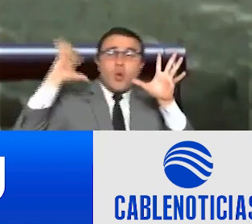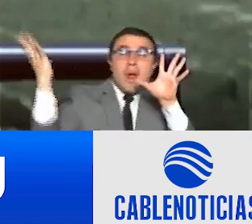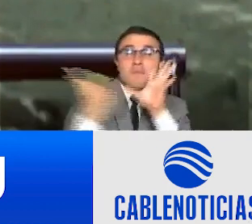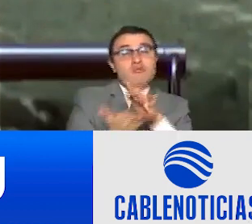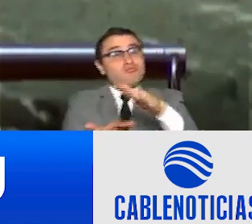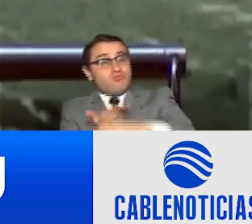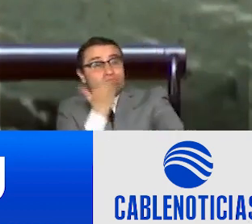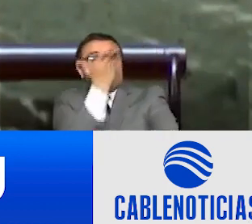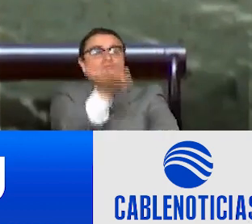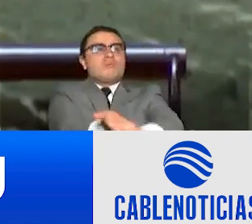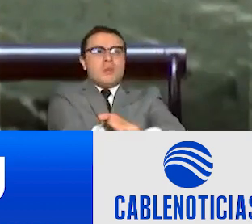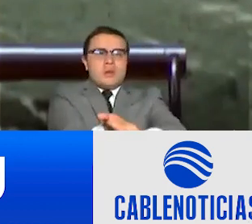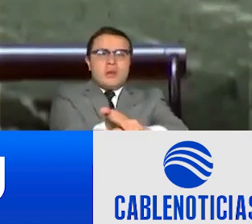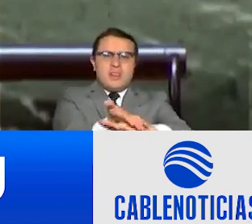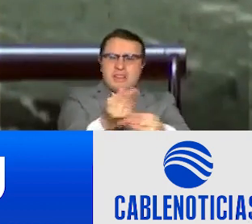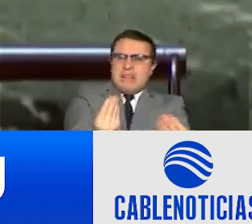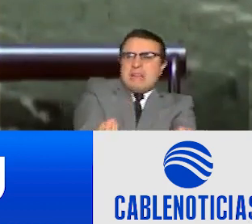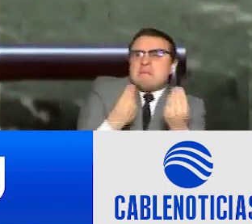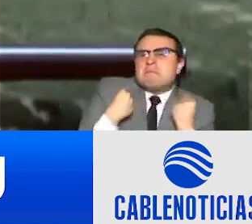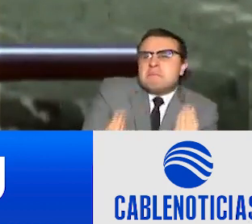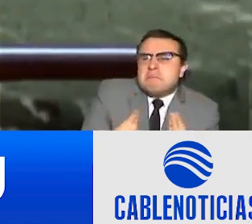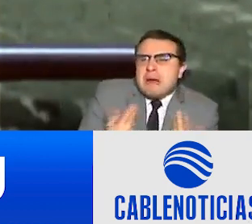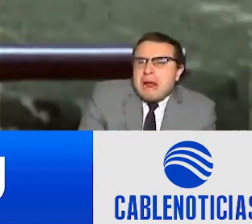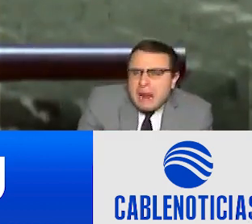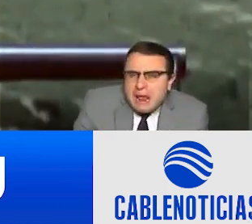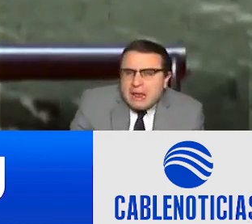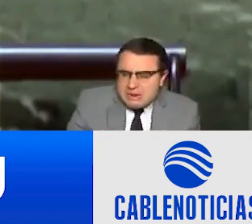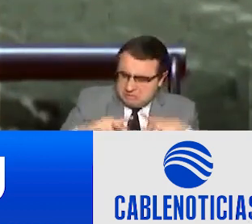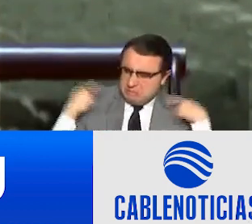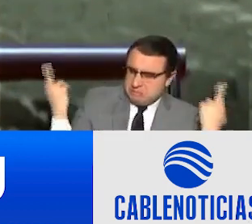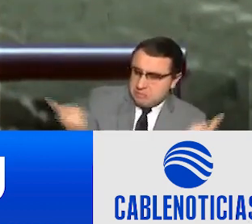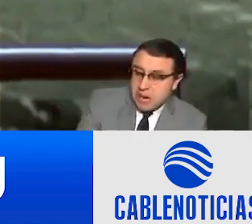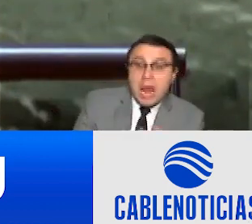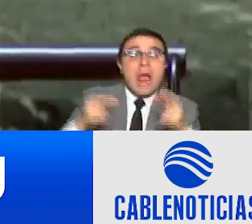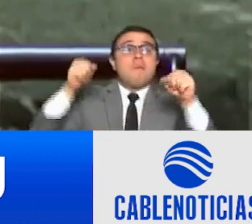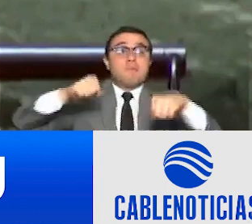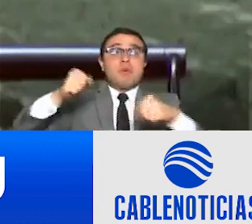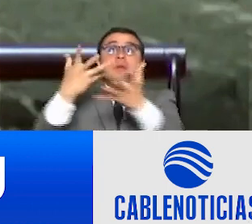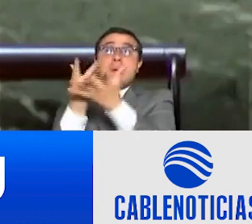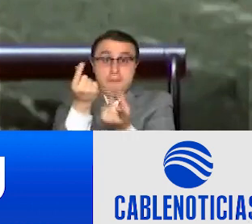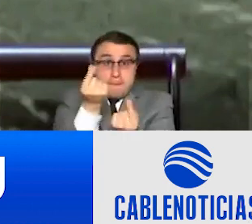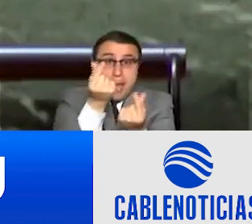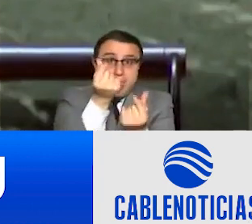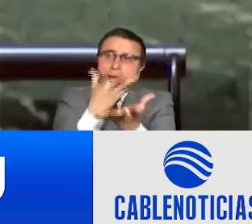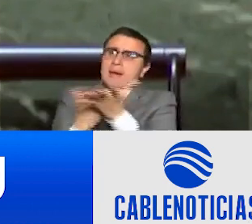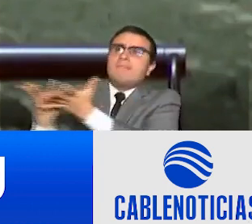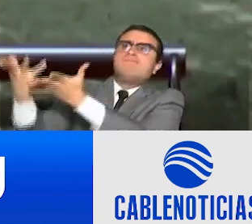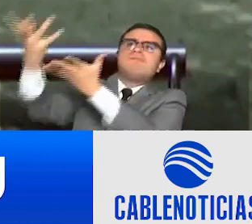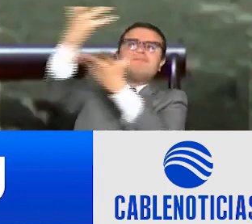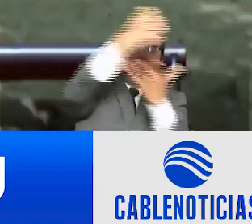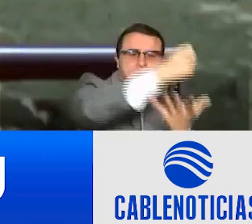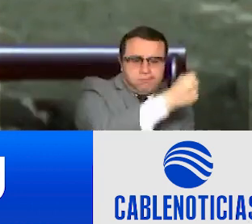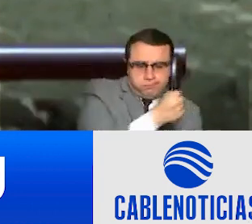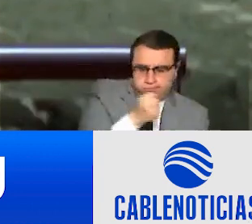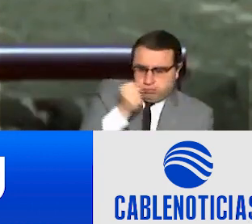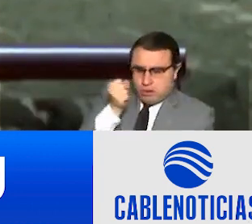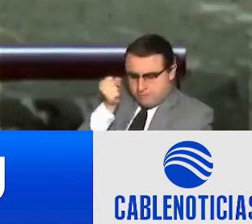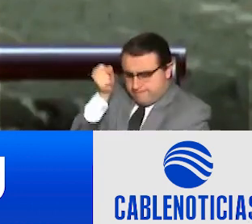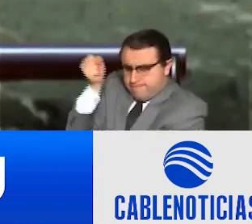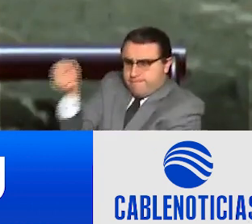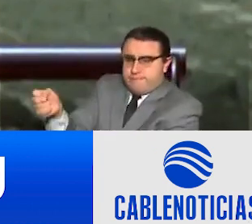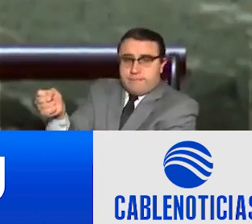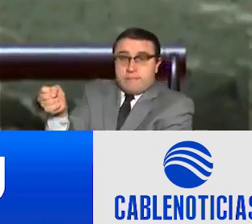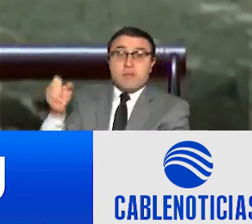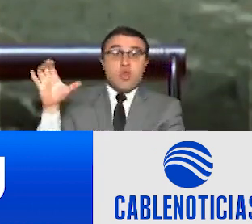para posibilitar el flujo de dinero que se necesita. Colombia pondrá